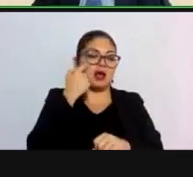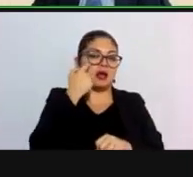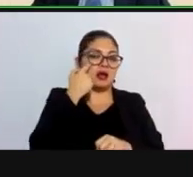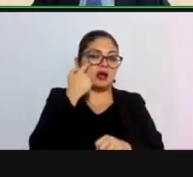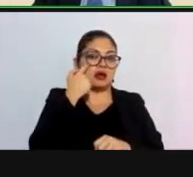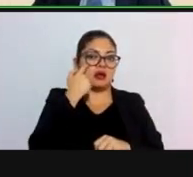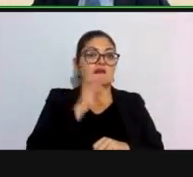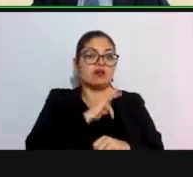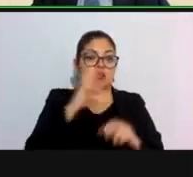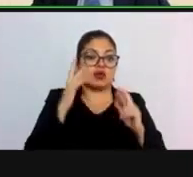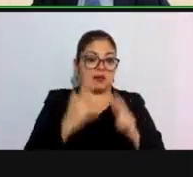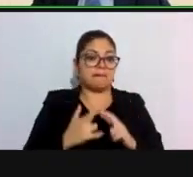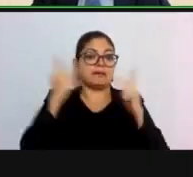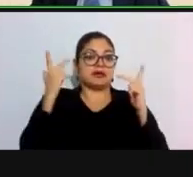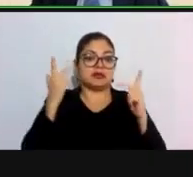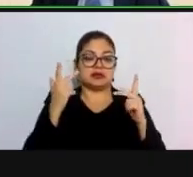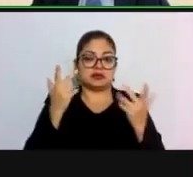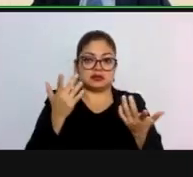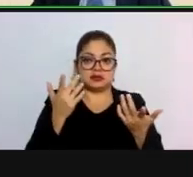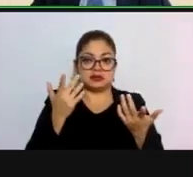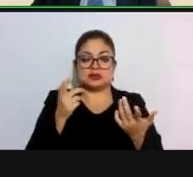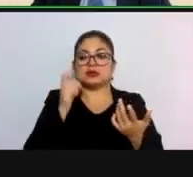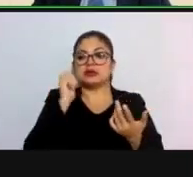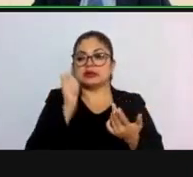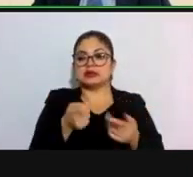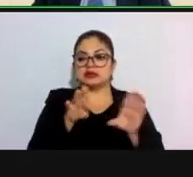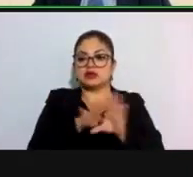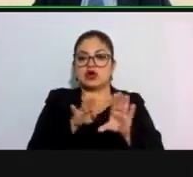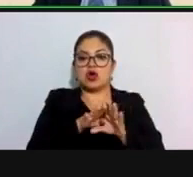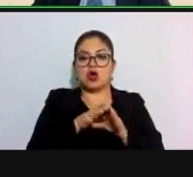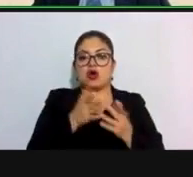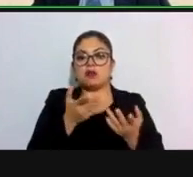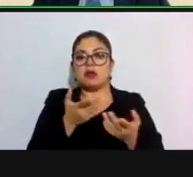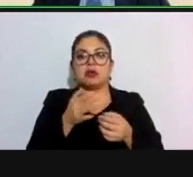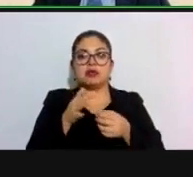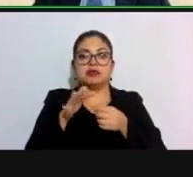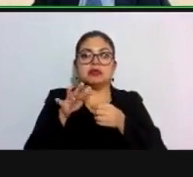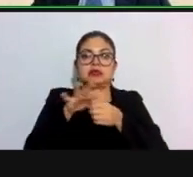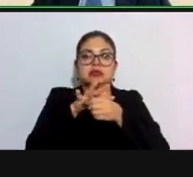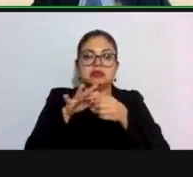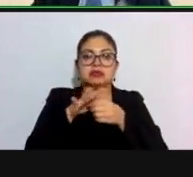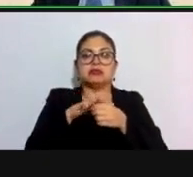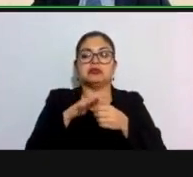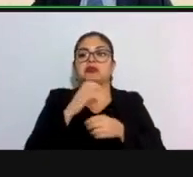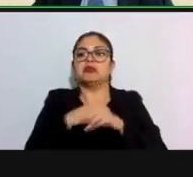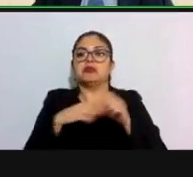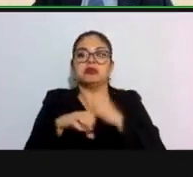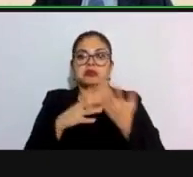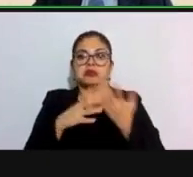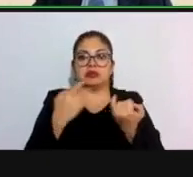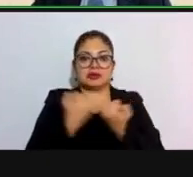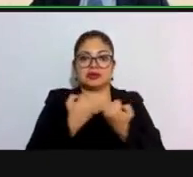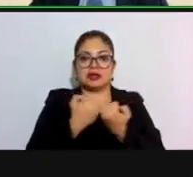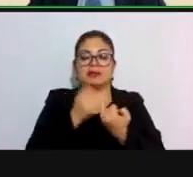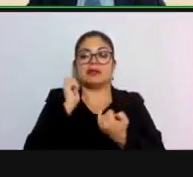importantes, no nada más de la órbita en su piso, de la órbita en el techo, sino también del pómulo mismo, con